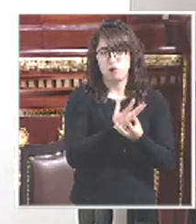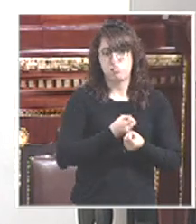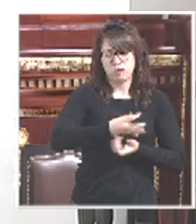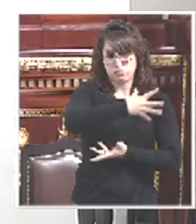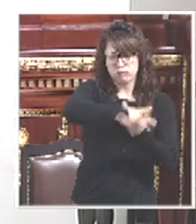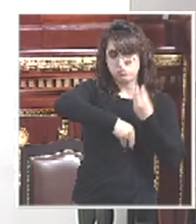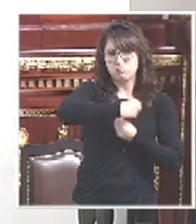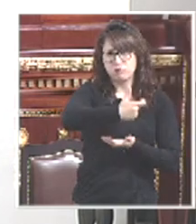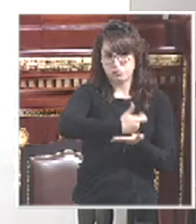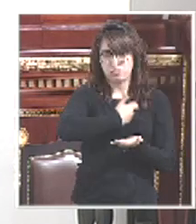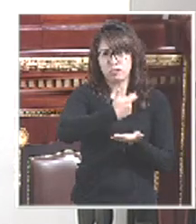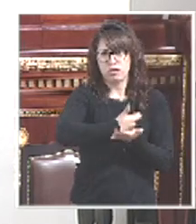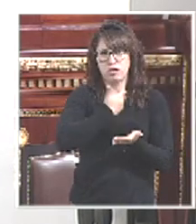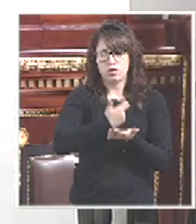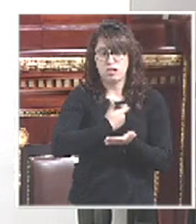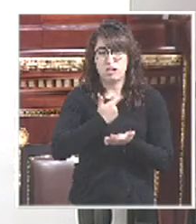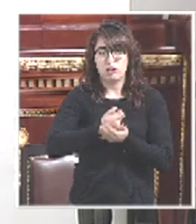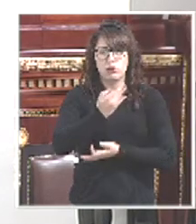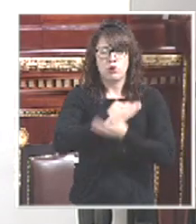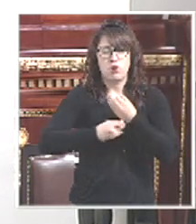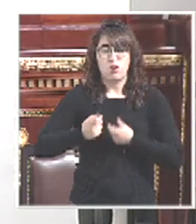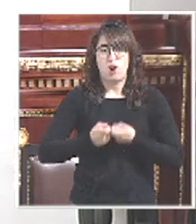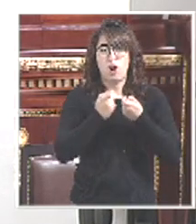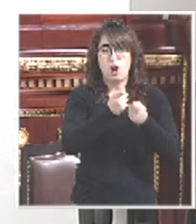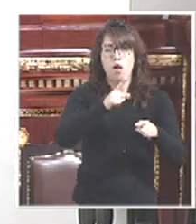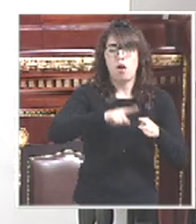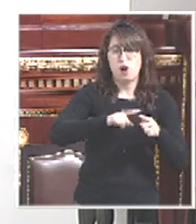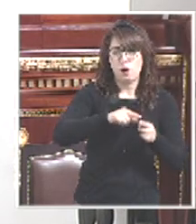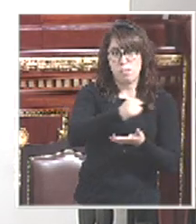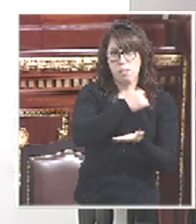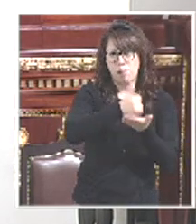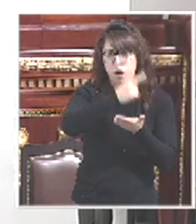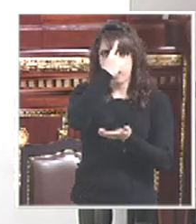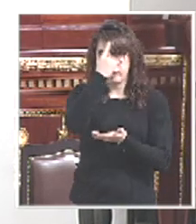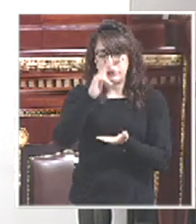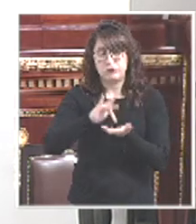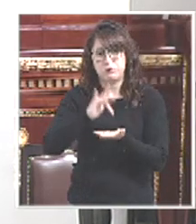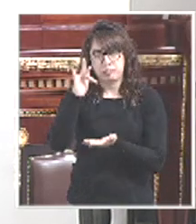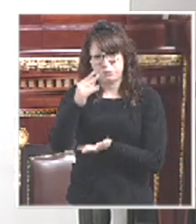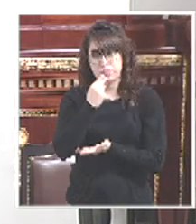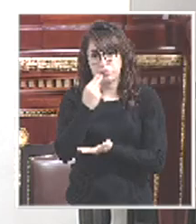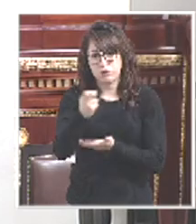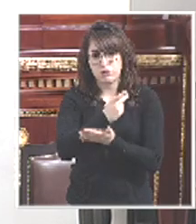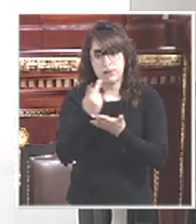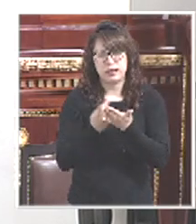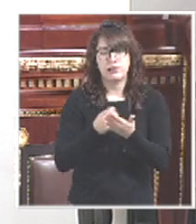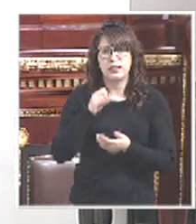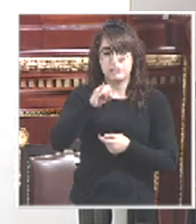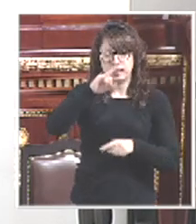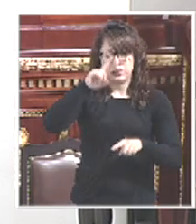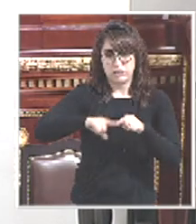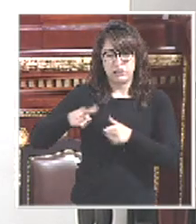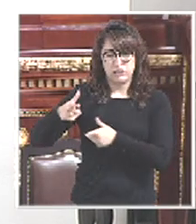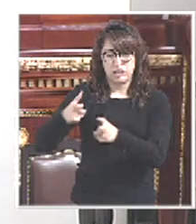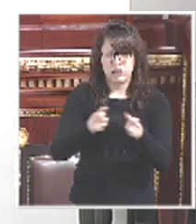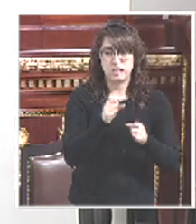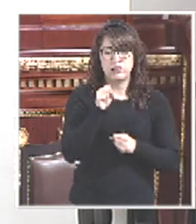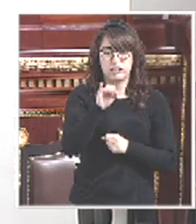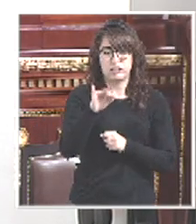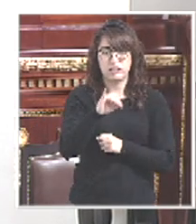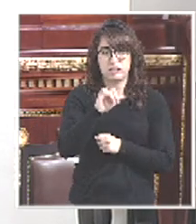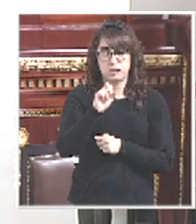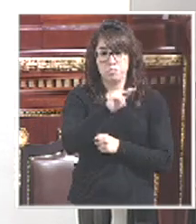recopiladas en el país fueron entregadas en la Ciudad de México por medio del programa Sí al Desarme, Sí a la Paz. De